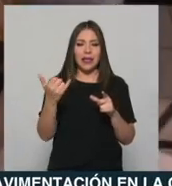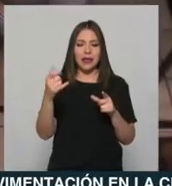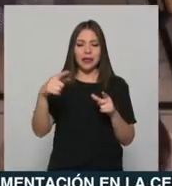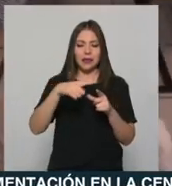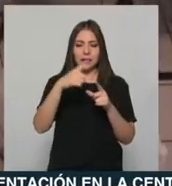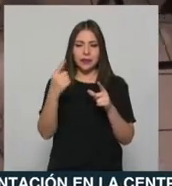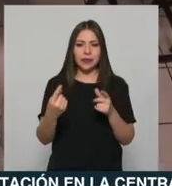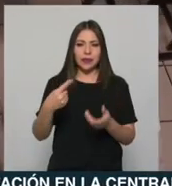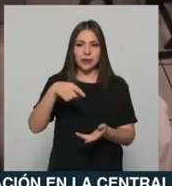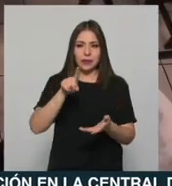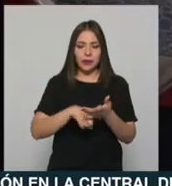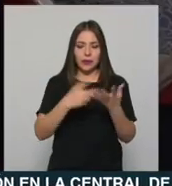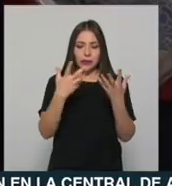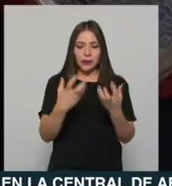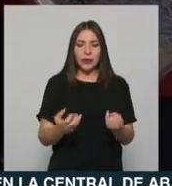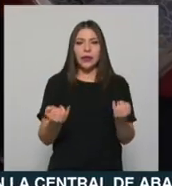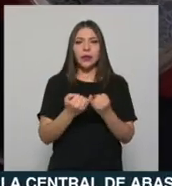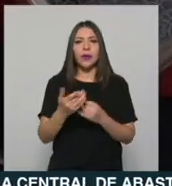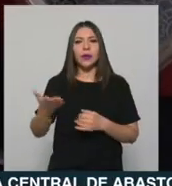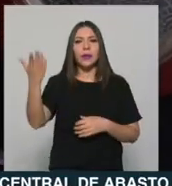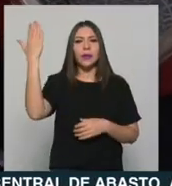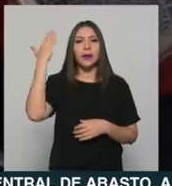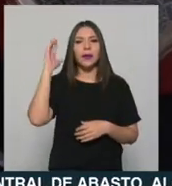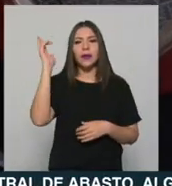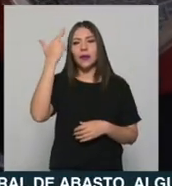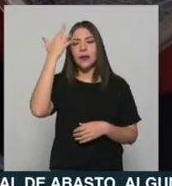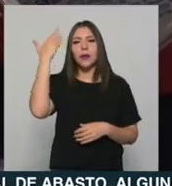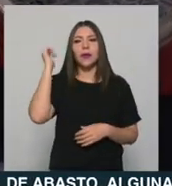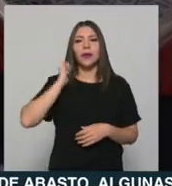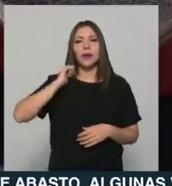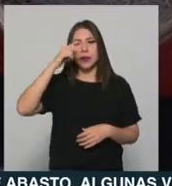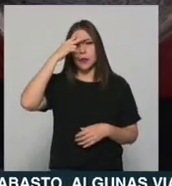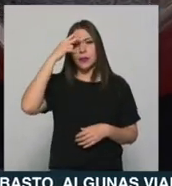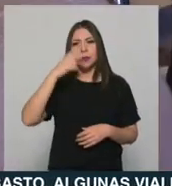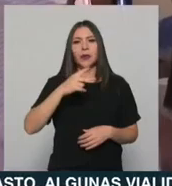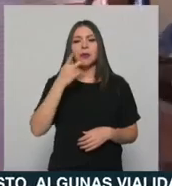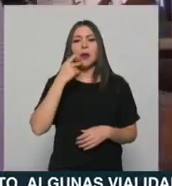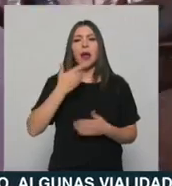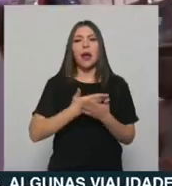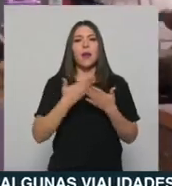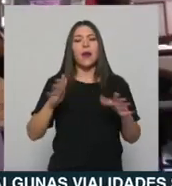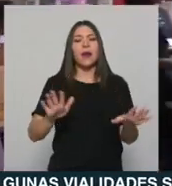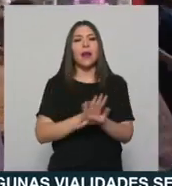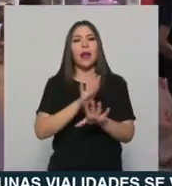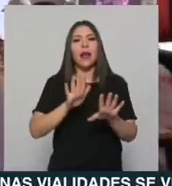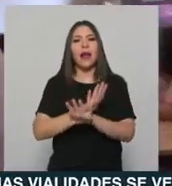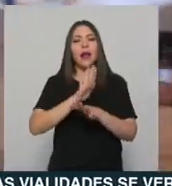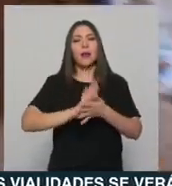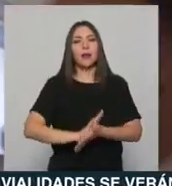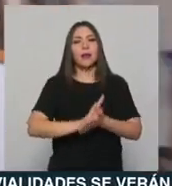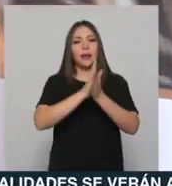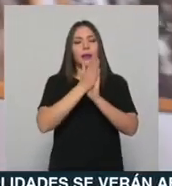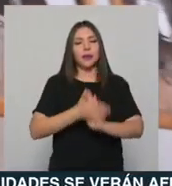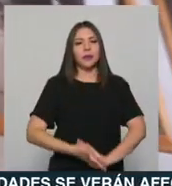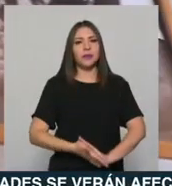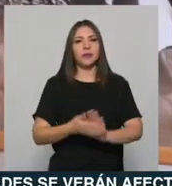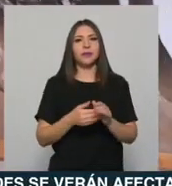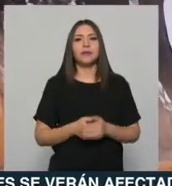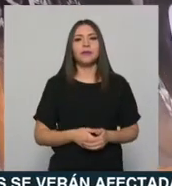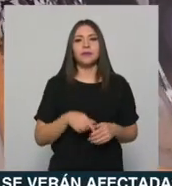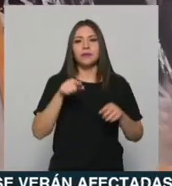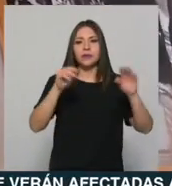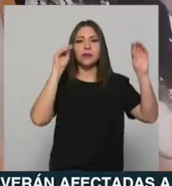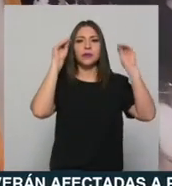México dorado de las pulquerías, aunque ahora con la evolución social. Pusimos la decoración porque este es un lugar incluyente,